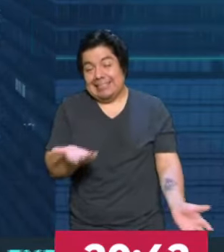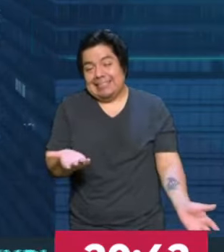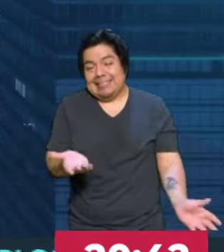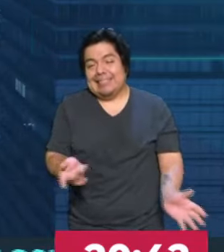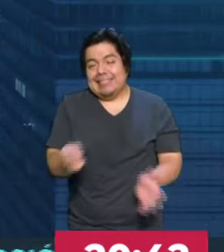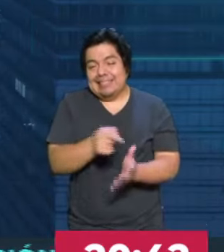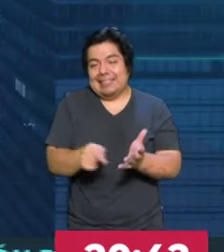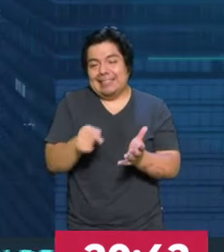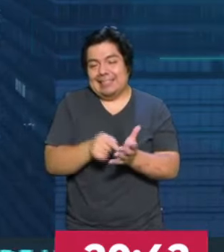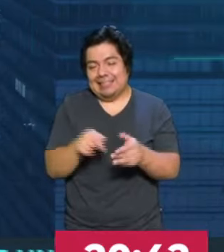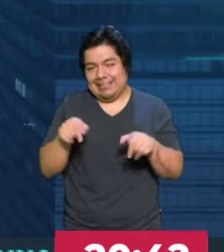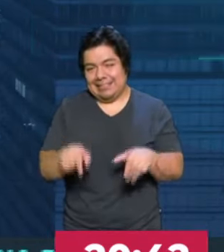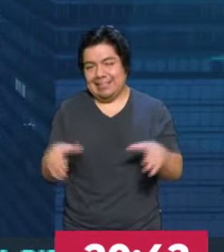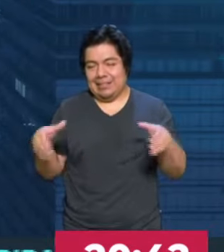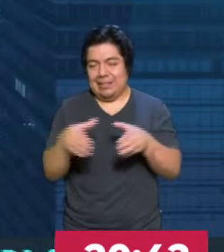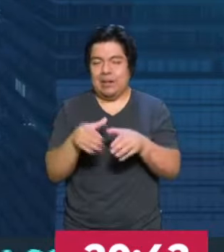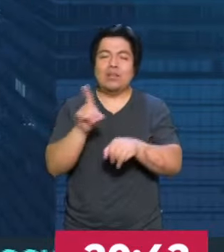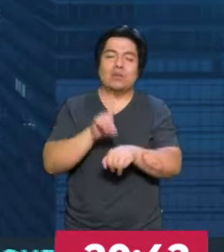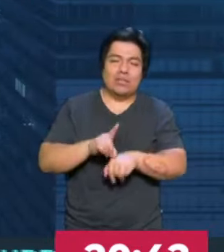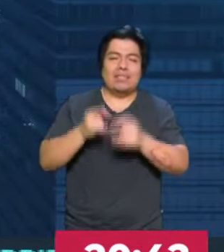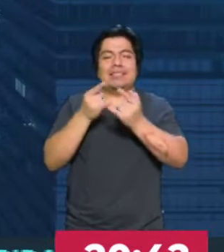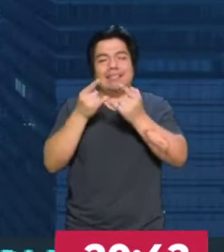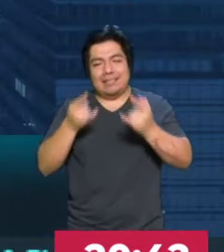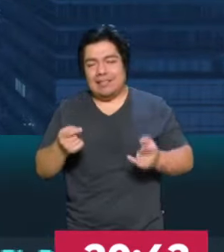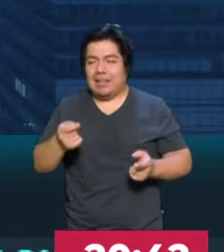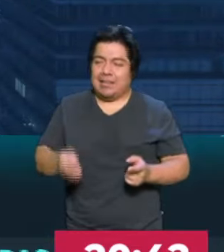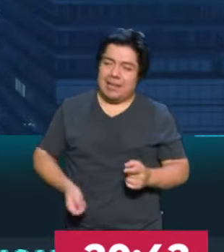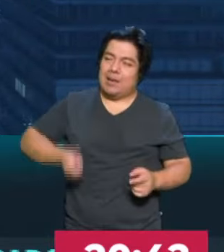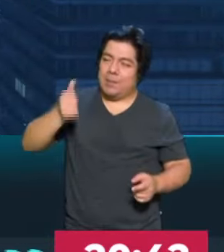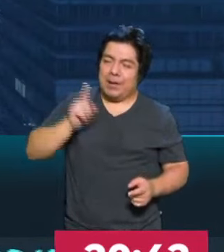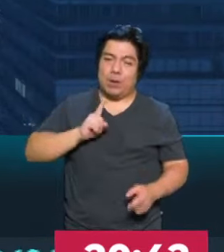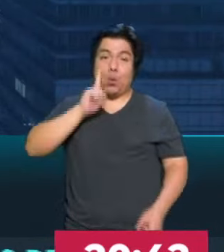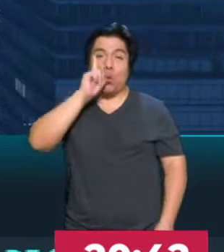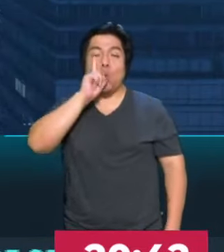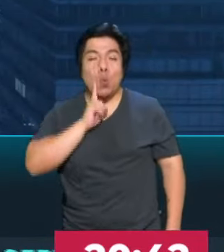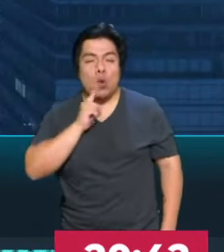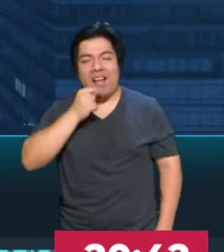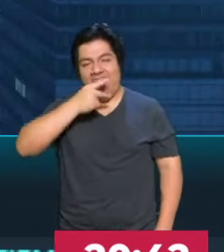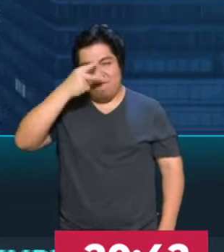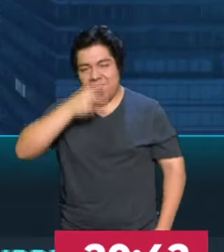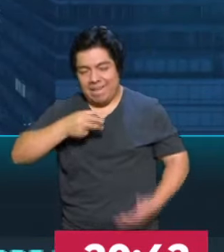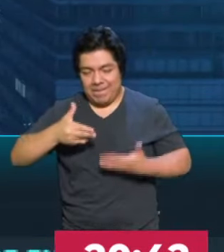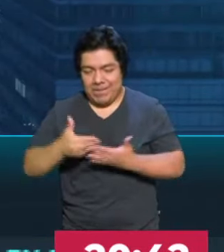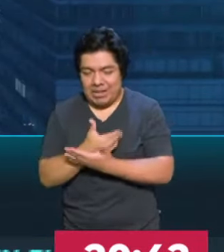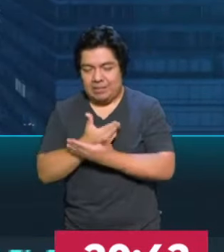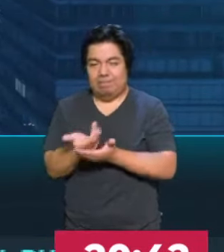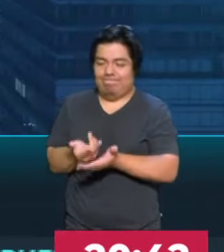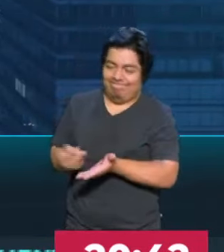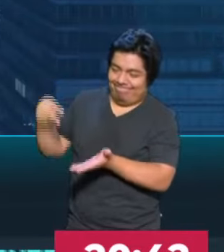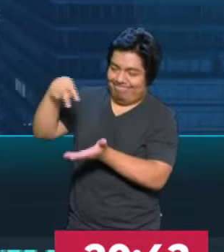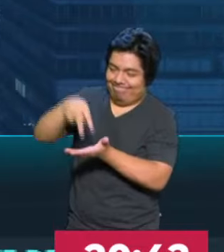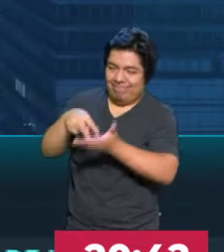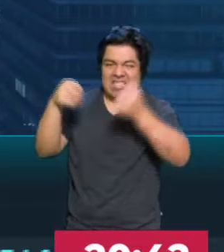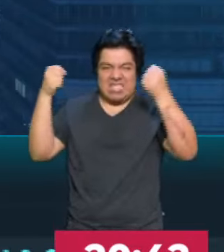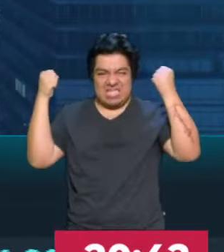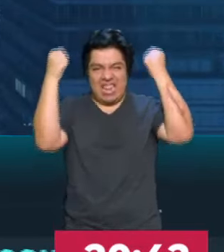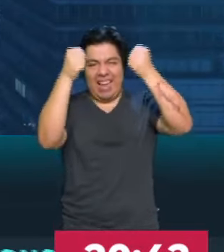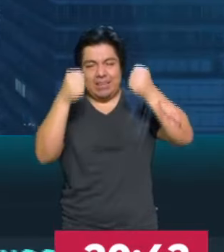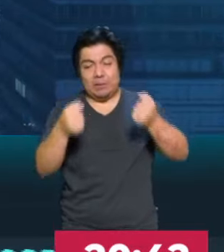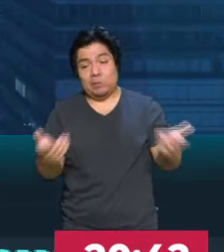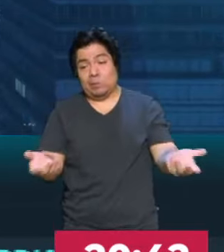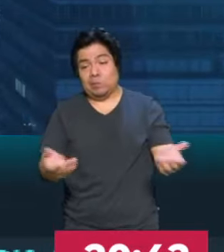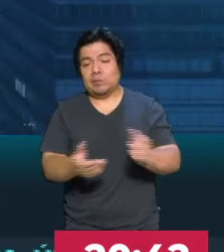común decirlo, es un día histórico, la primera vez que una mujer mexicana va a estar ahí dando arengas, que creo que